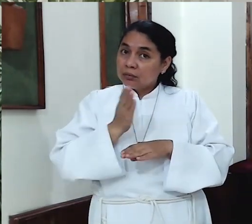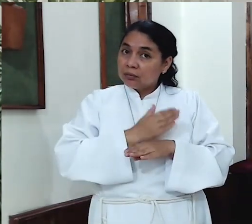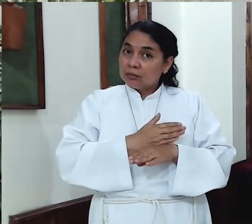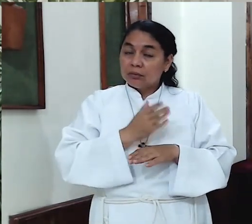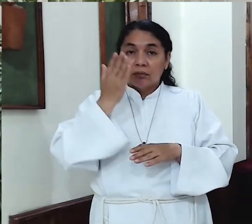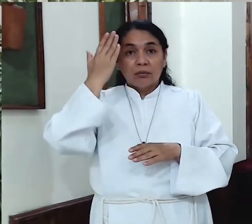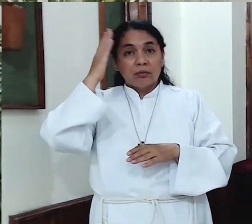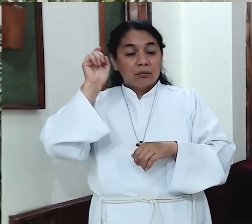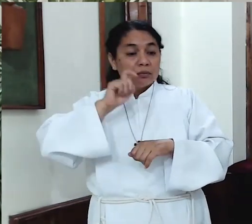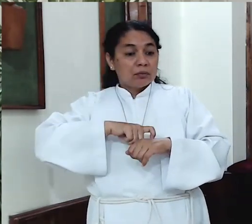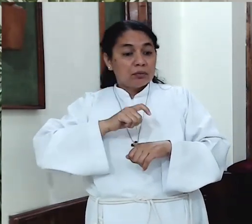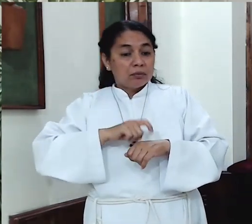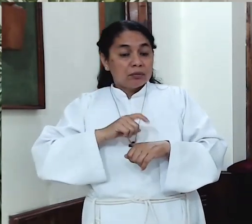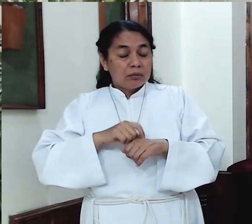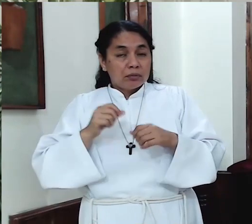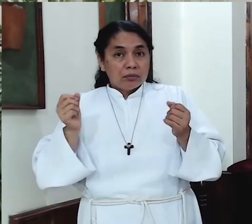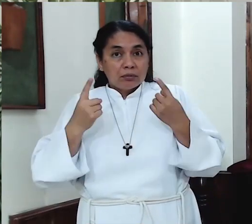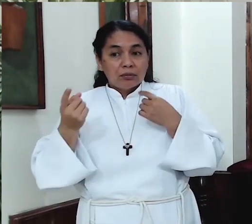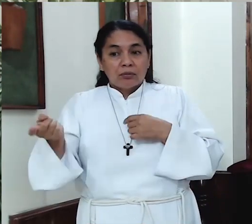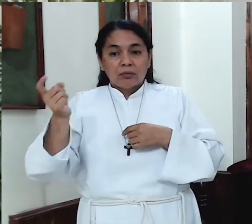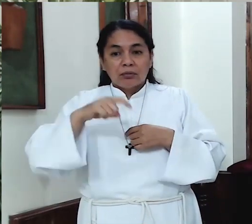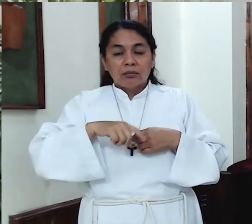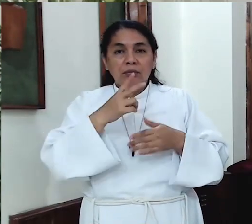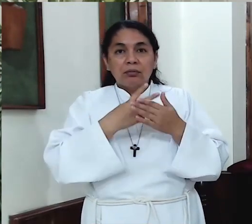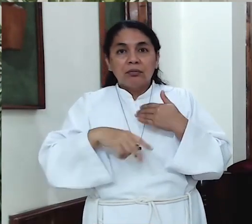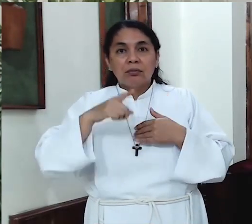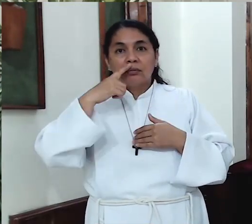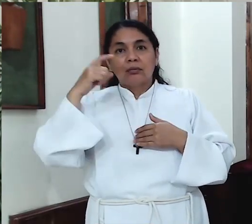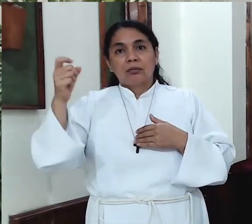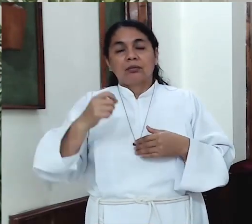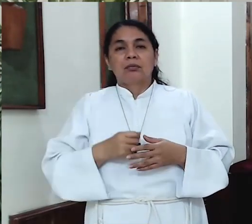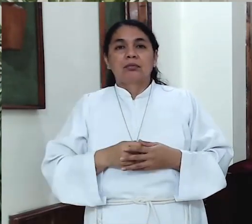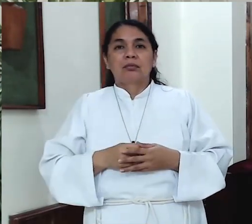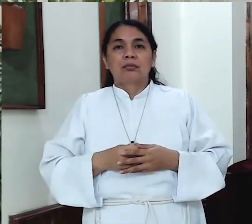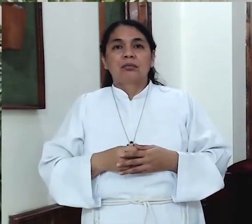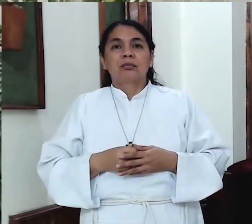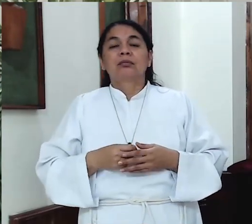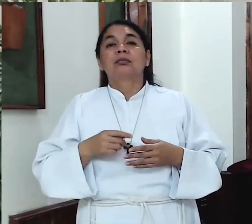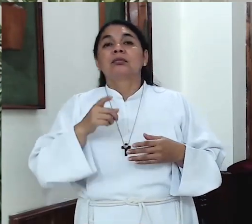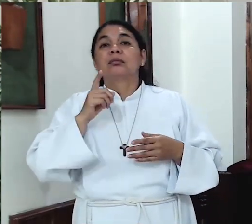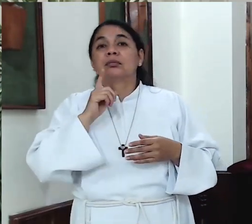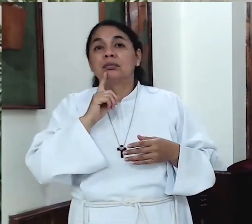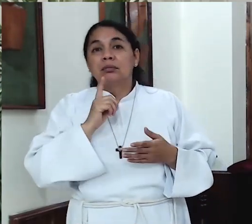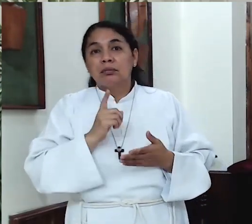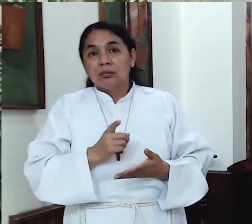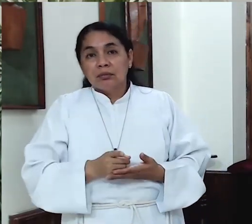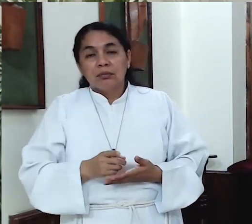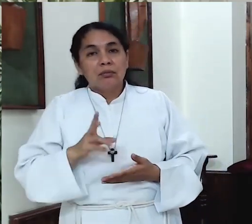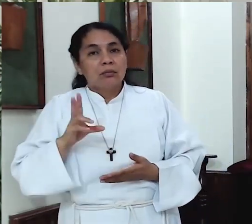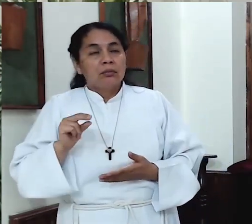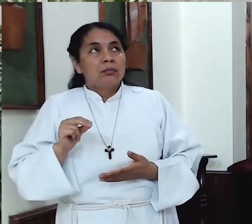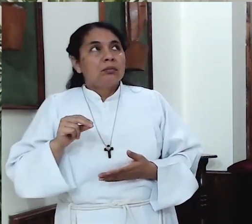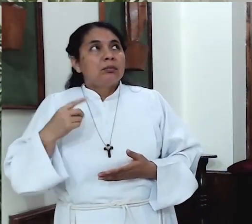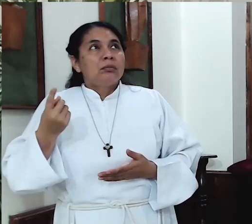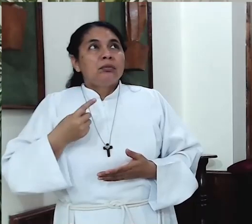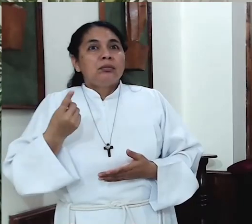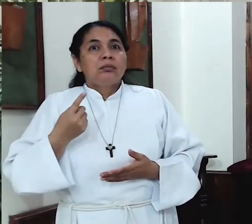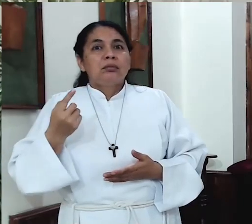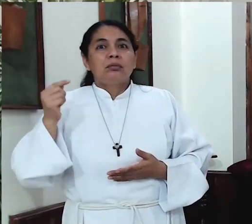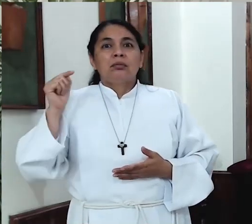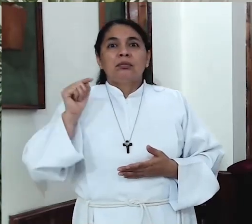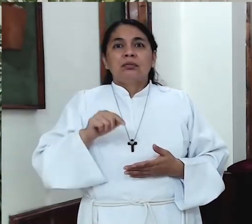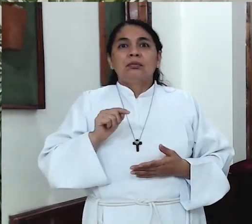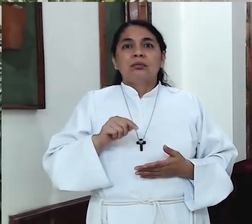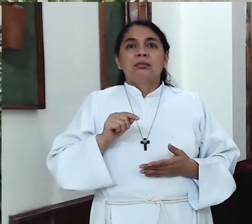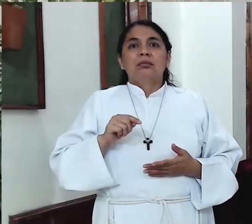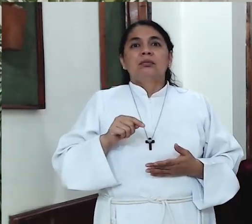a la hora en que menos piensen vendrá el Hijo del Hombre. Lógicamente no hay que interpretar únicamente como esta venida del